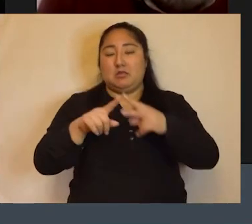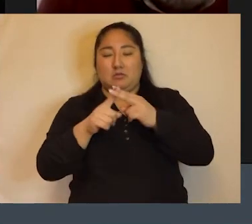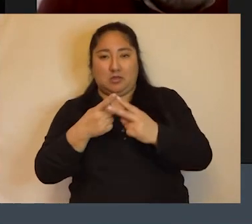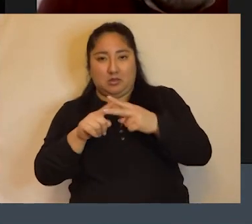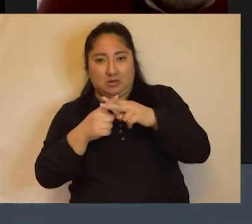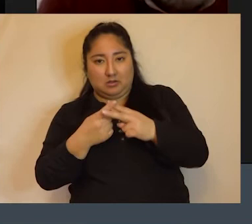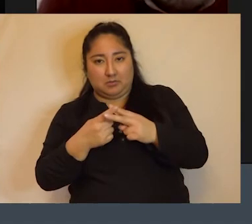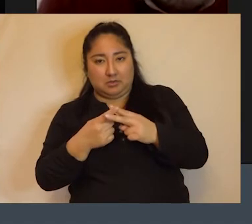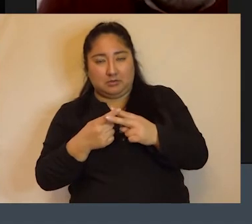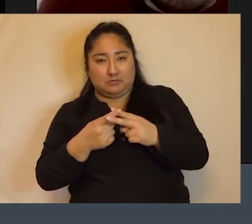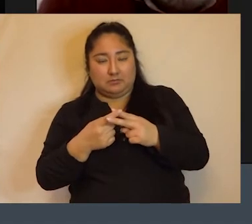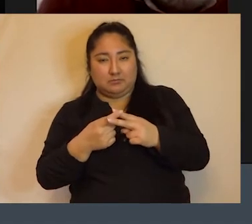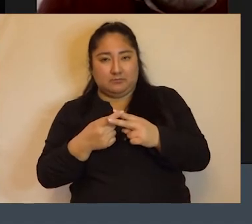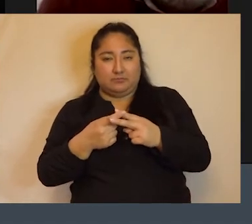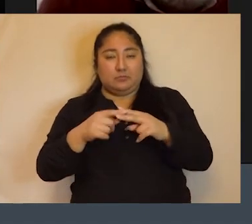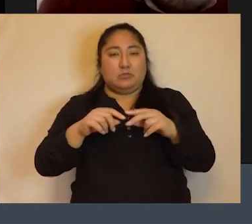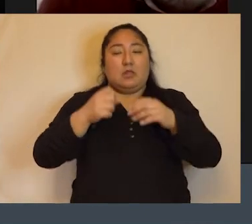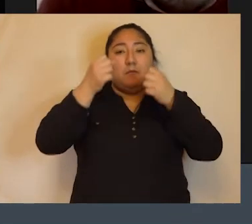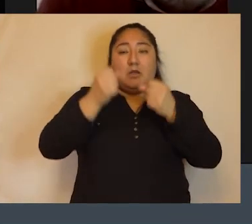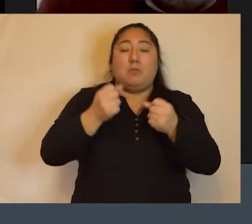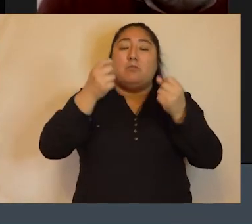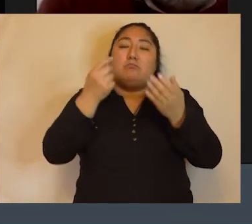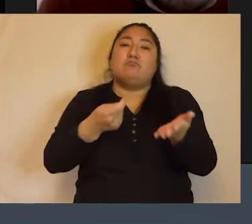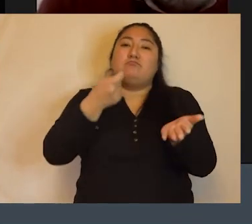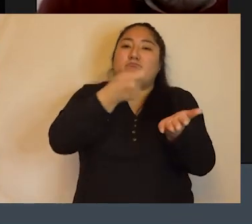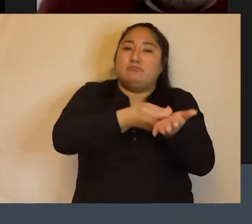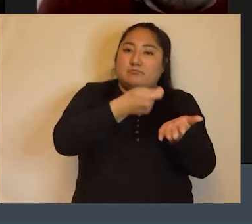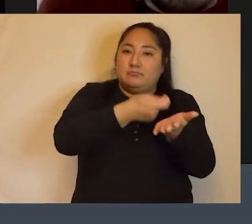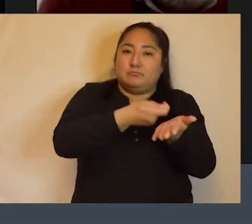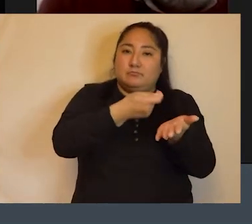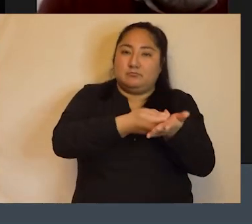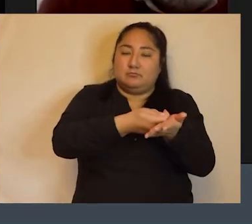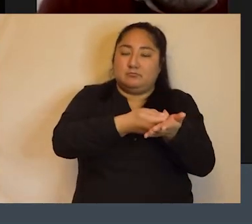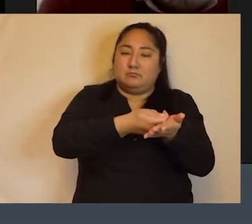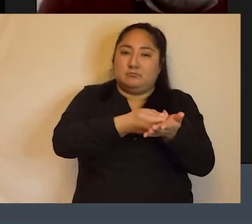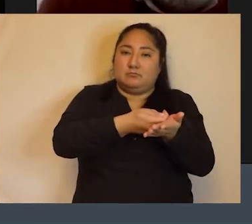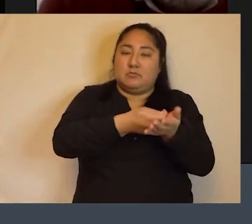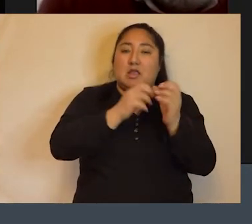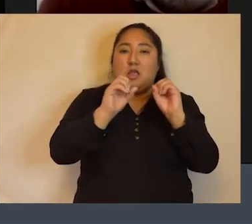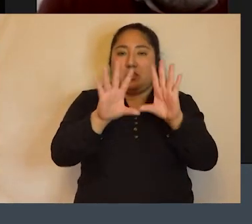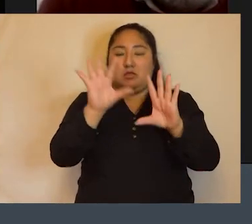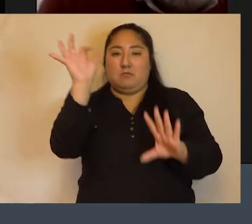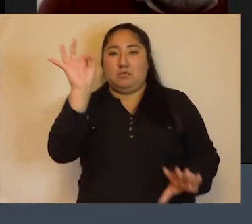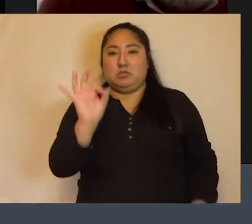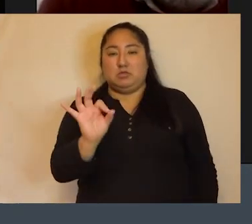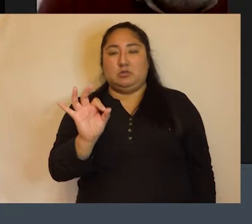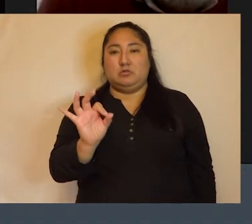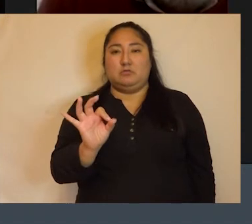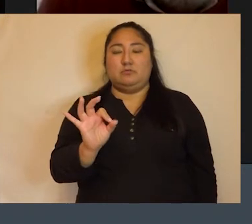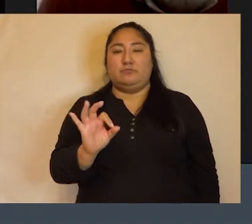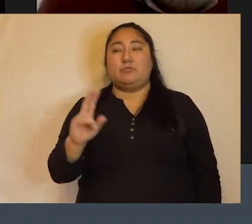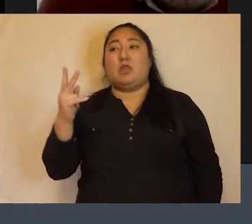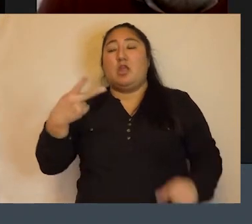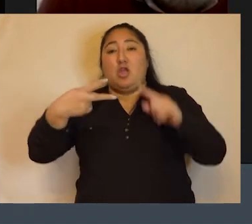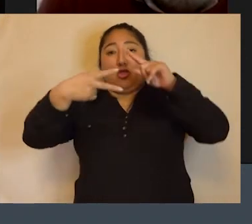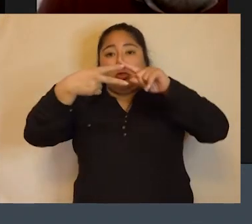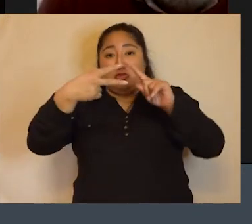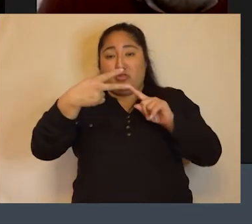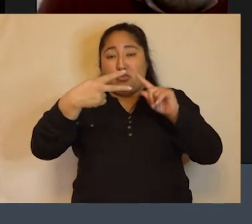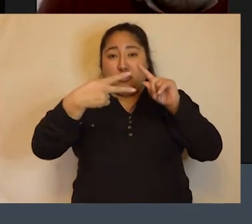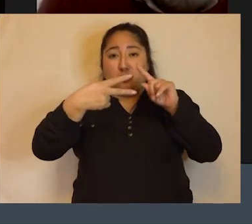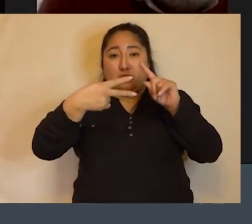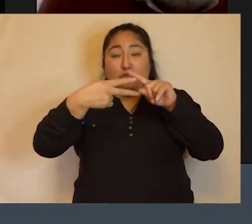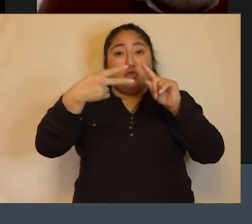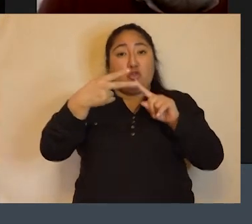estos instrumentos para poder pagar el 10%. Los